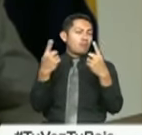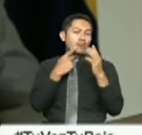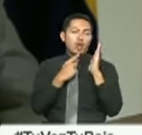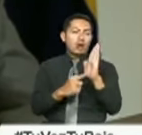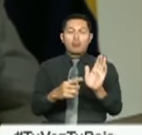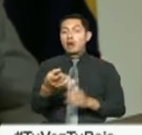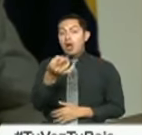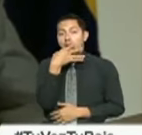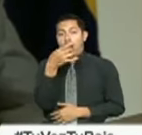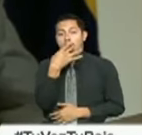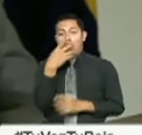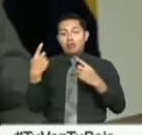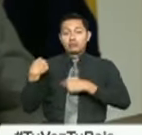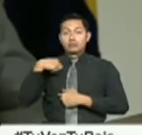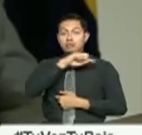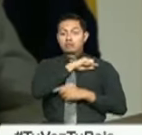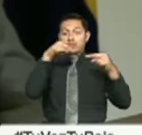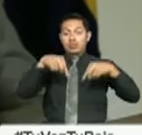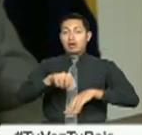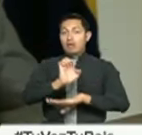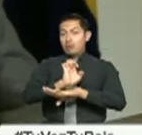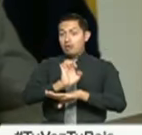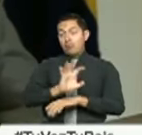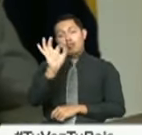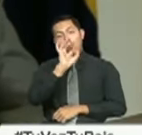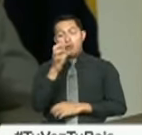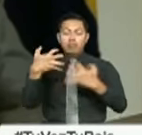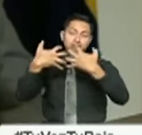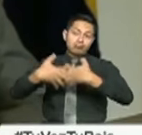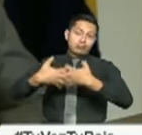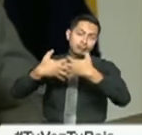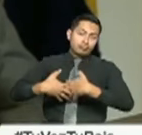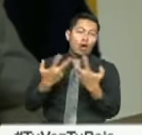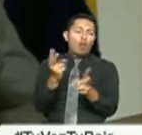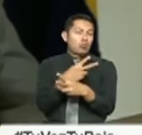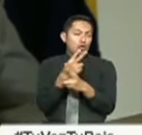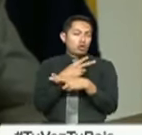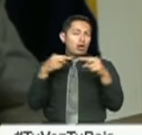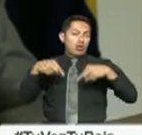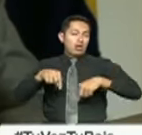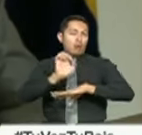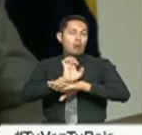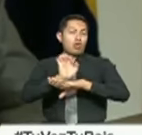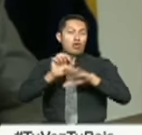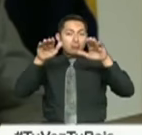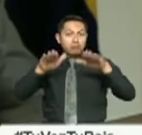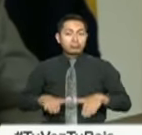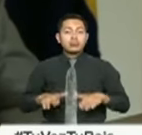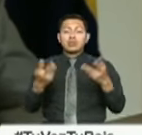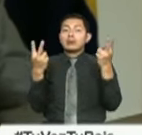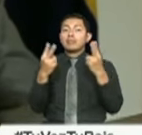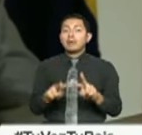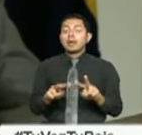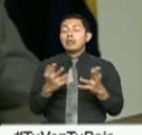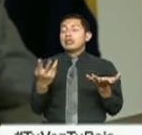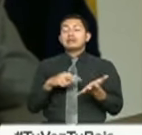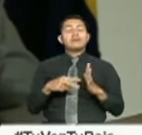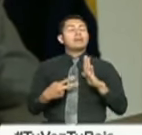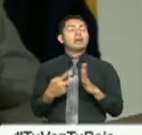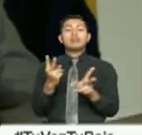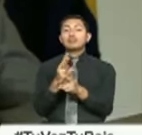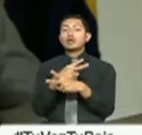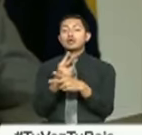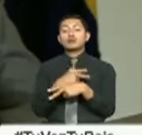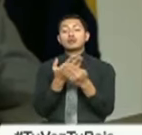estamos fabricando o ensamblando aquí o produciendo acá en nuestro país. También son aquellos productos que